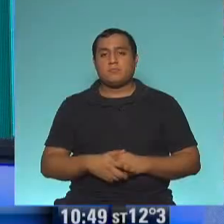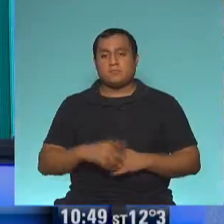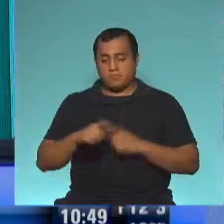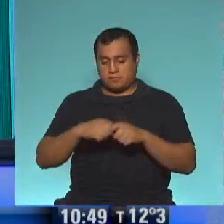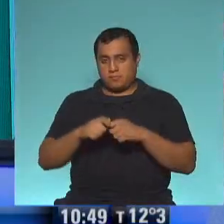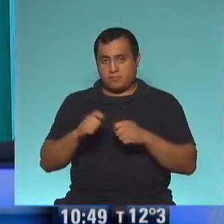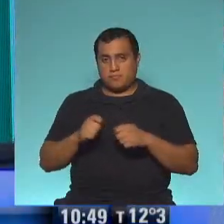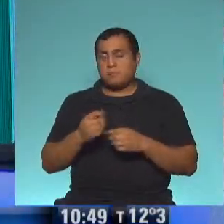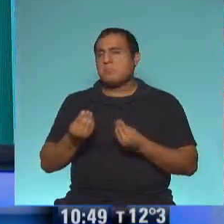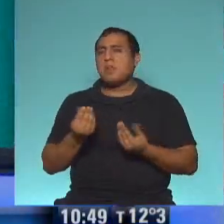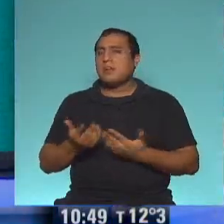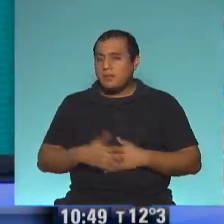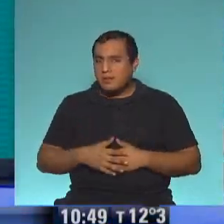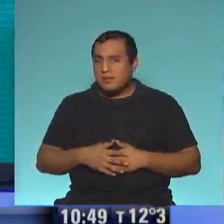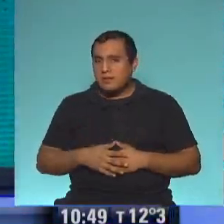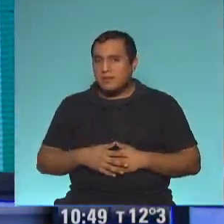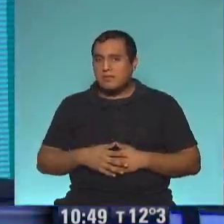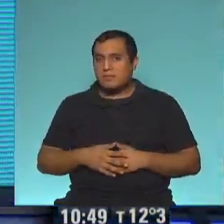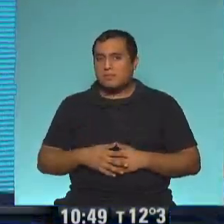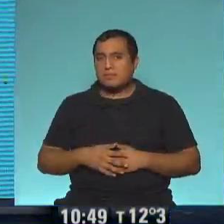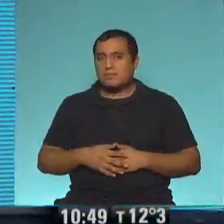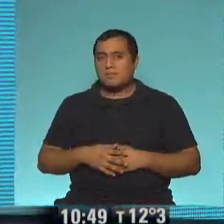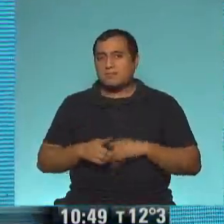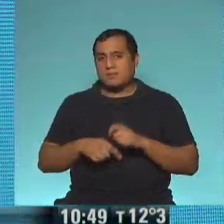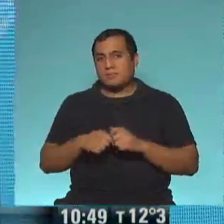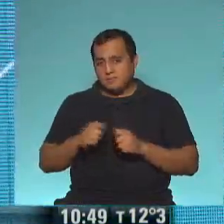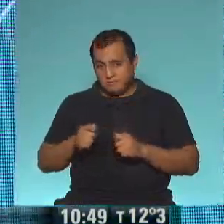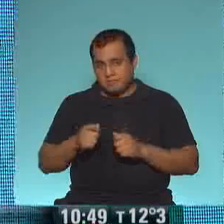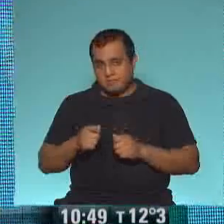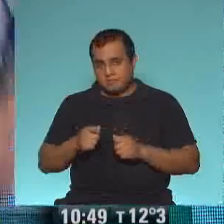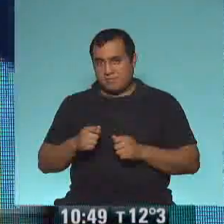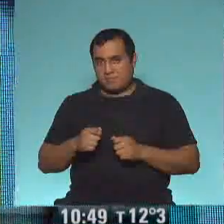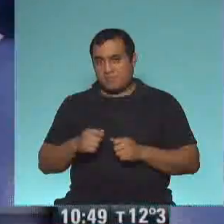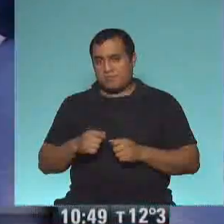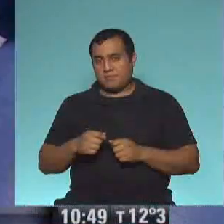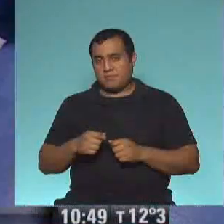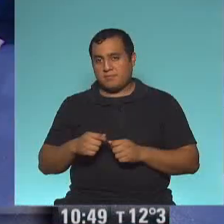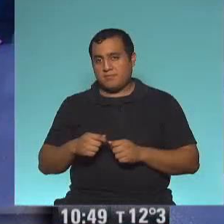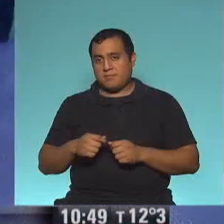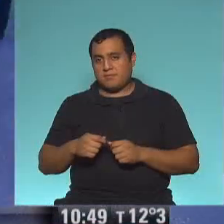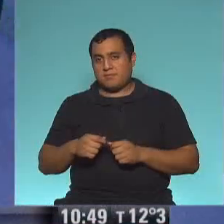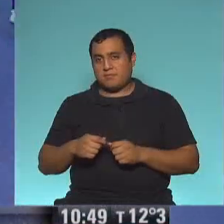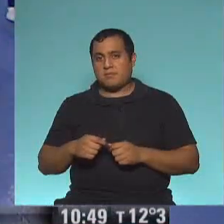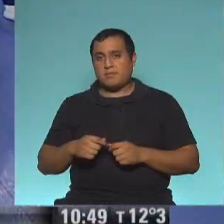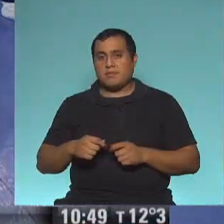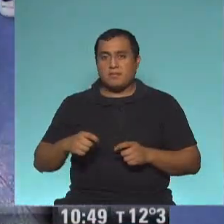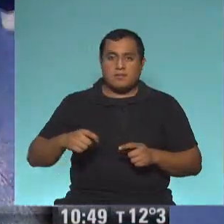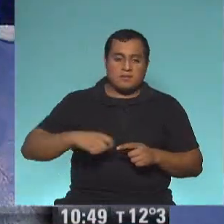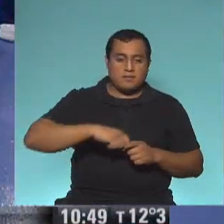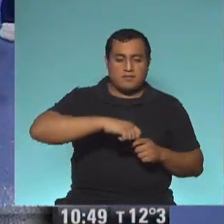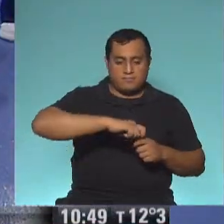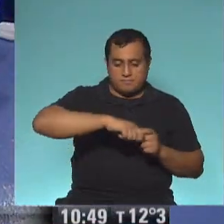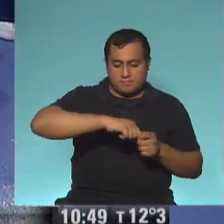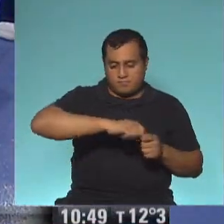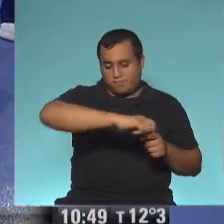sí. ¿Qué pasa? Se ata. ¿Se ata? ¿Y qué más? Le puedo dar queda forma. El círculo. Le puedo dar forma. Claro. Queda el círculo